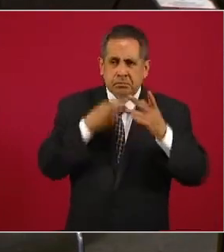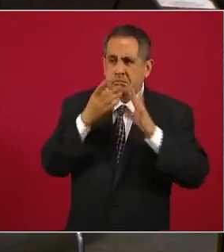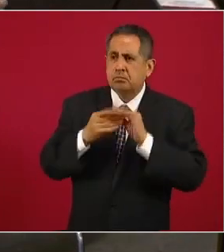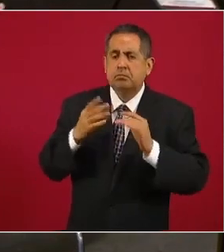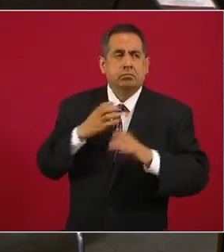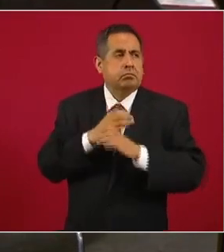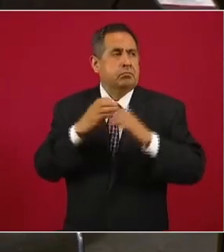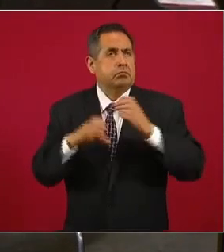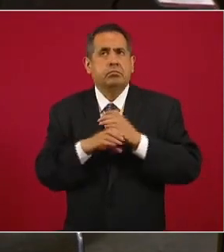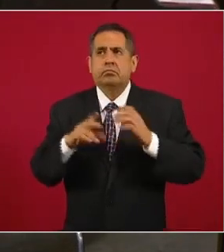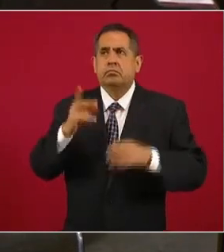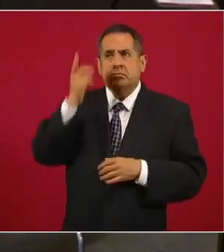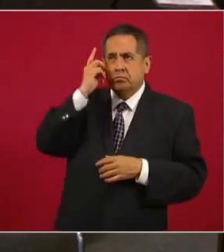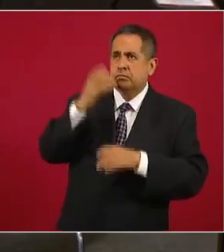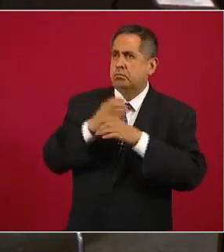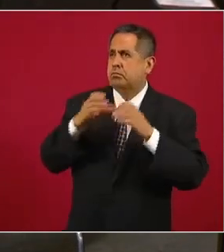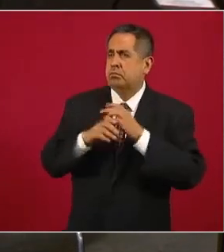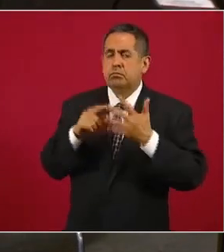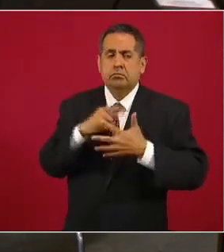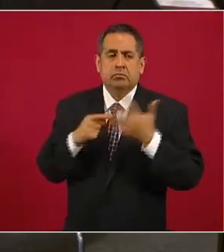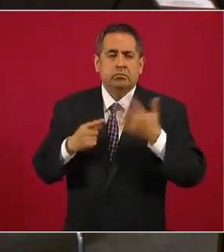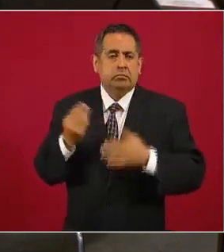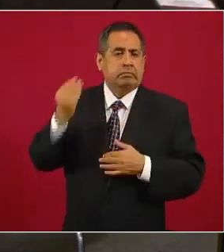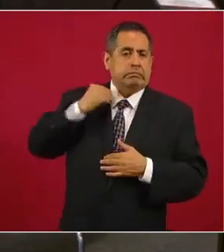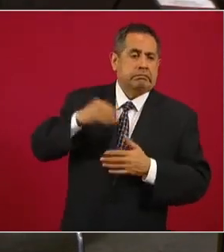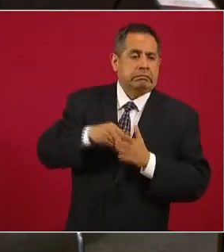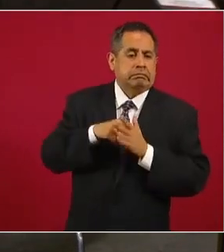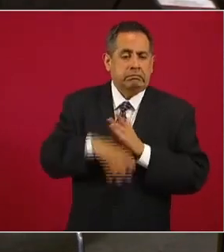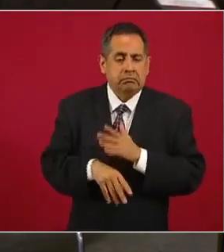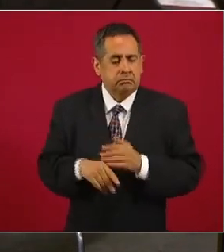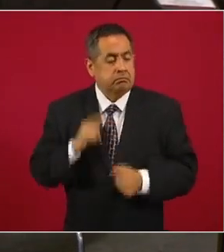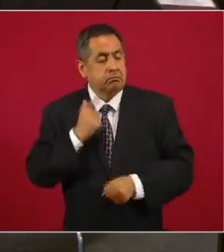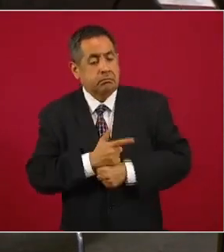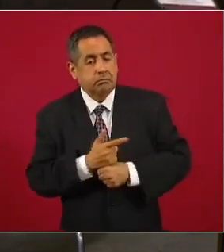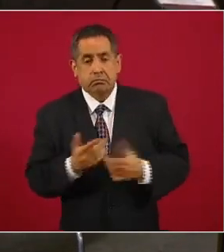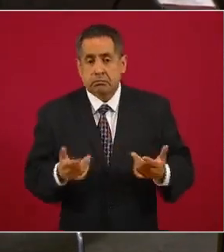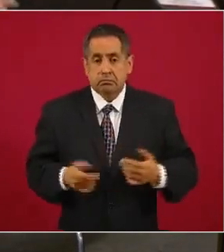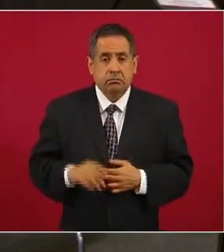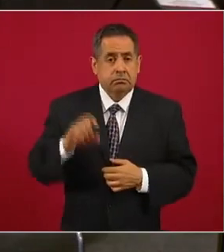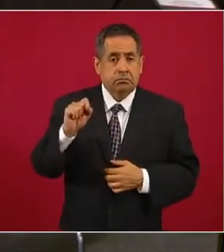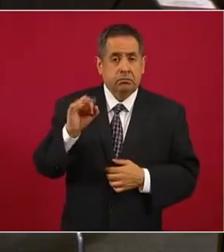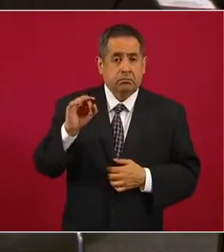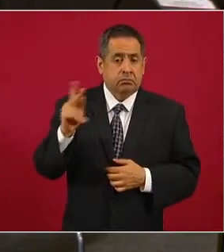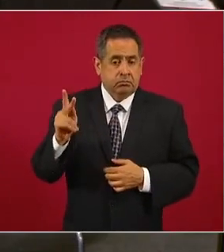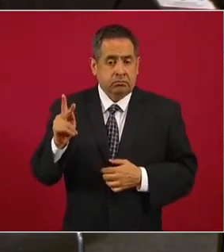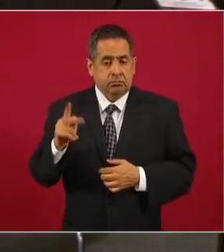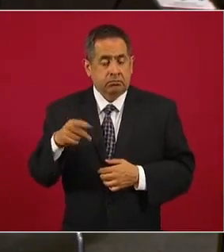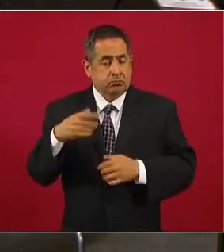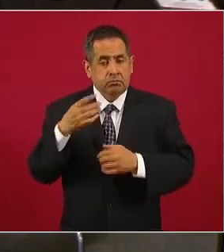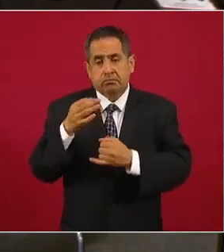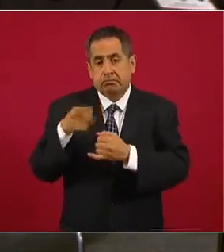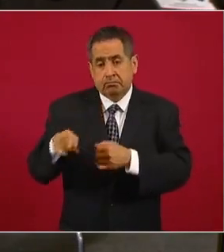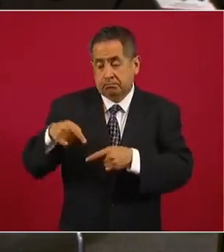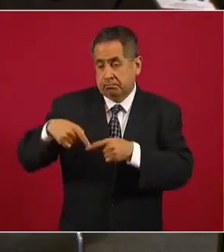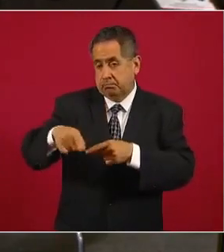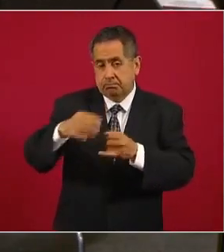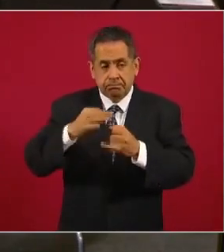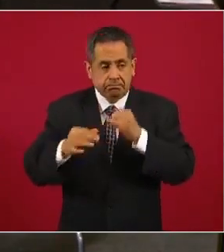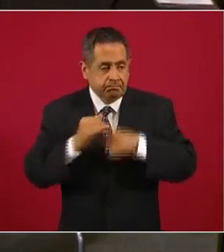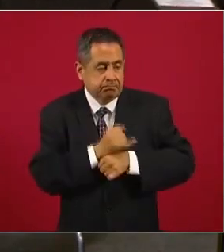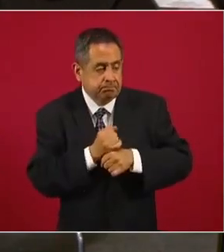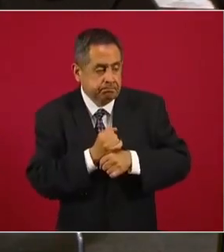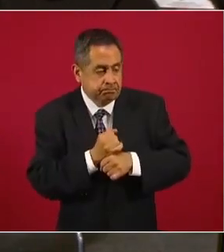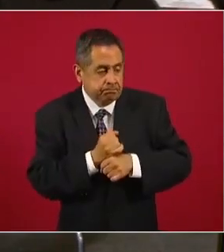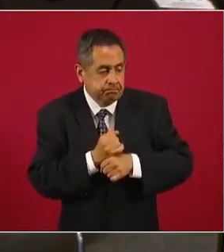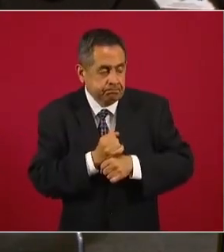bienes. Ya lo que se supo públicamente por parte también de la Secretaría es que ya estaba en la última etapa, pues, para